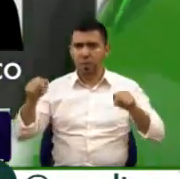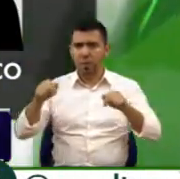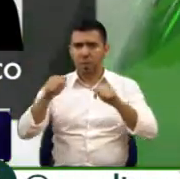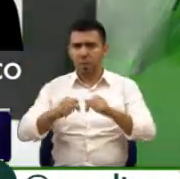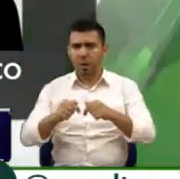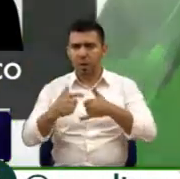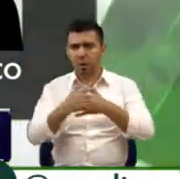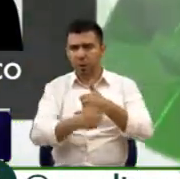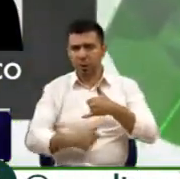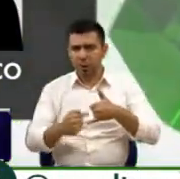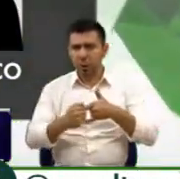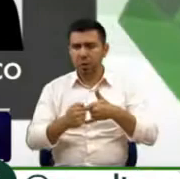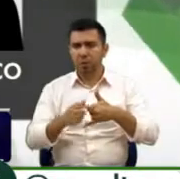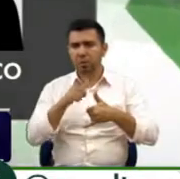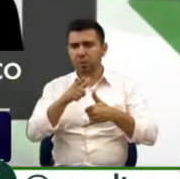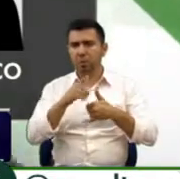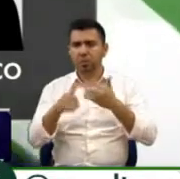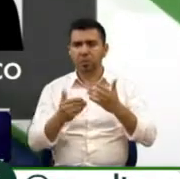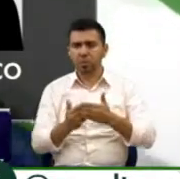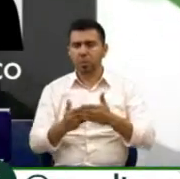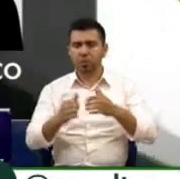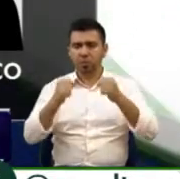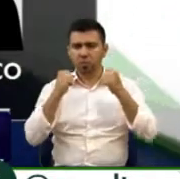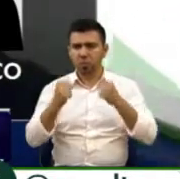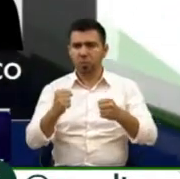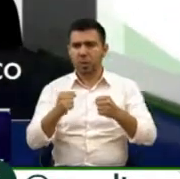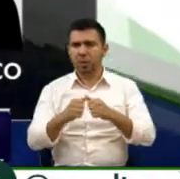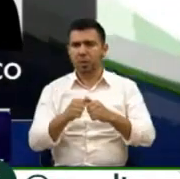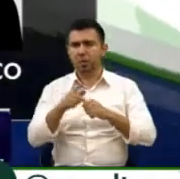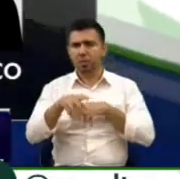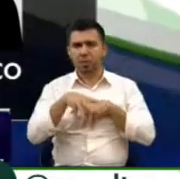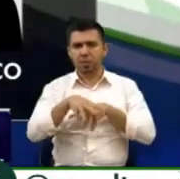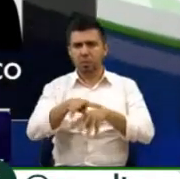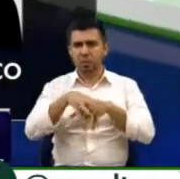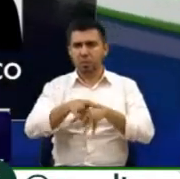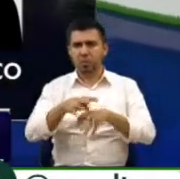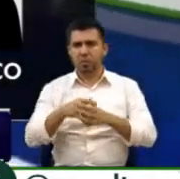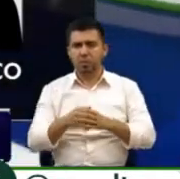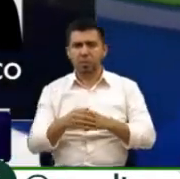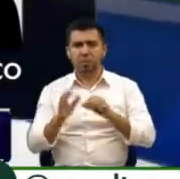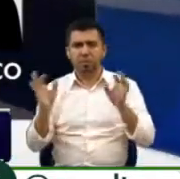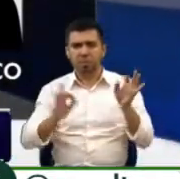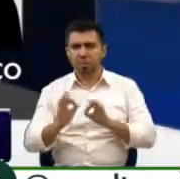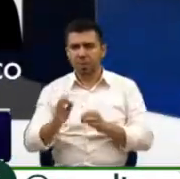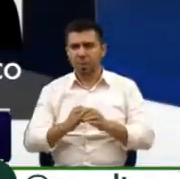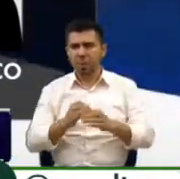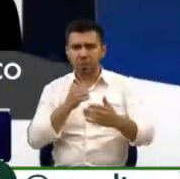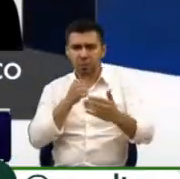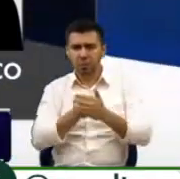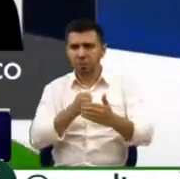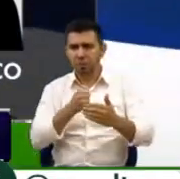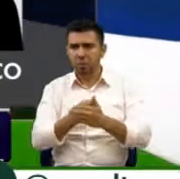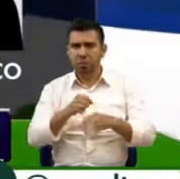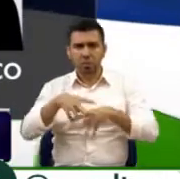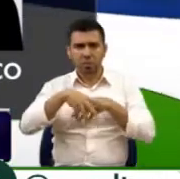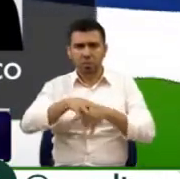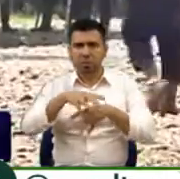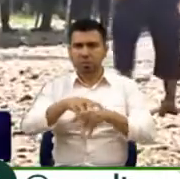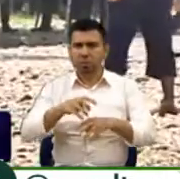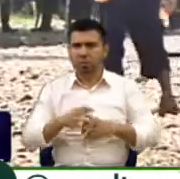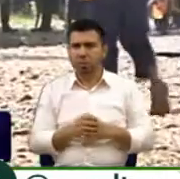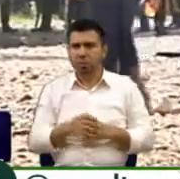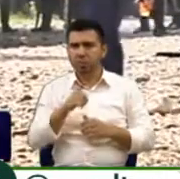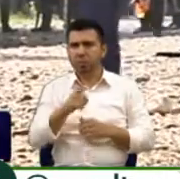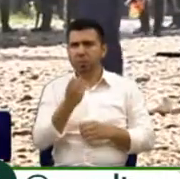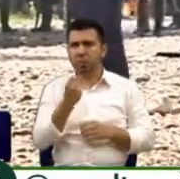en nuestro caso, como Cisca en la región, obviamente también estamos preparando esa gran movilización. No podríamos darte así un